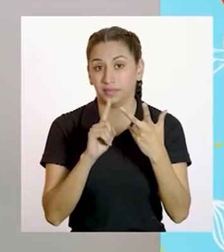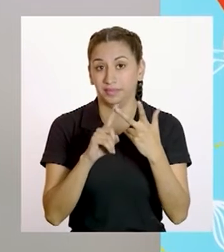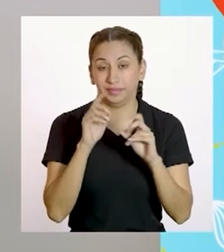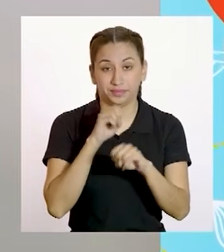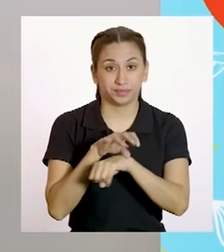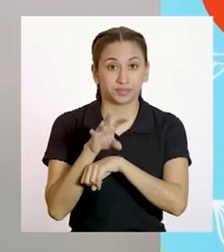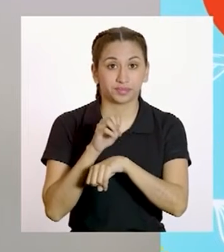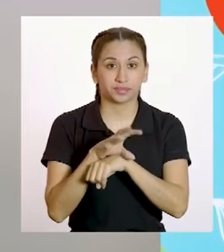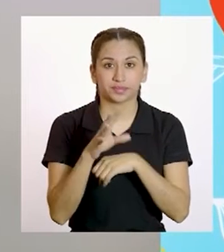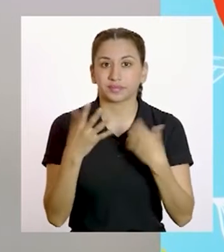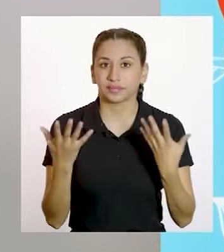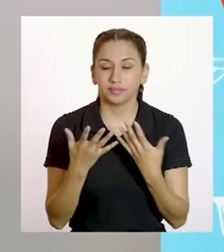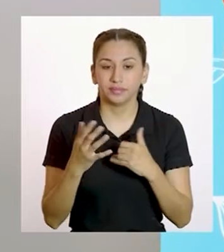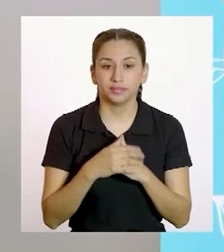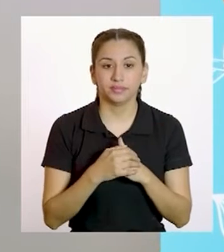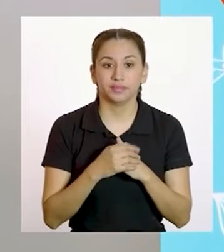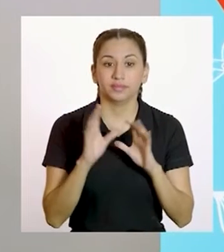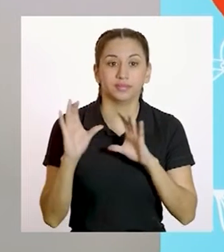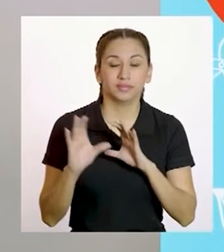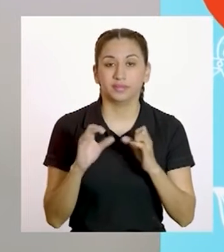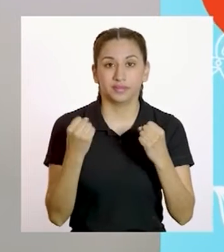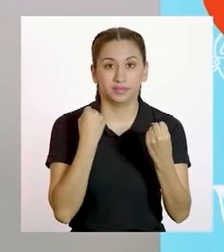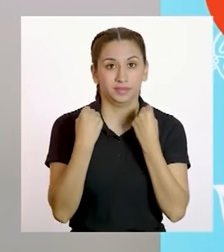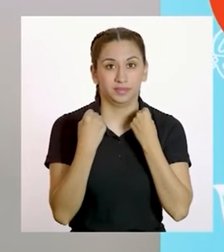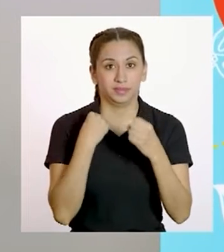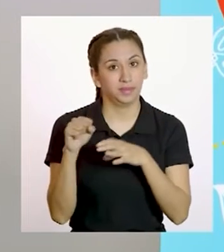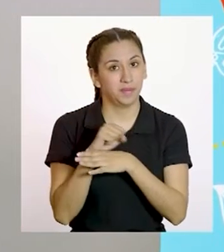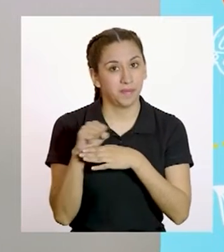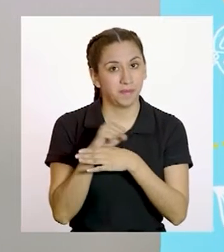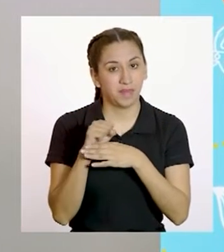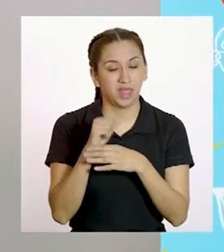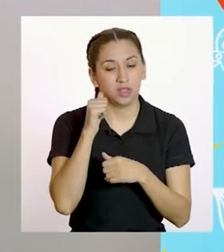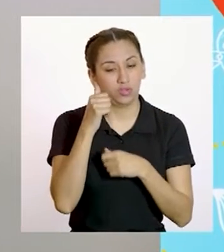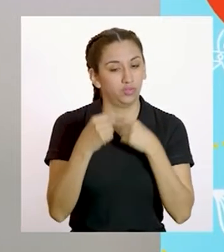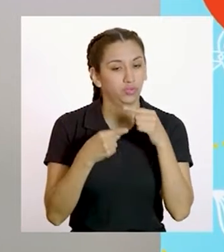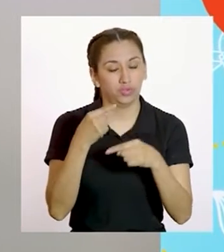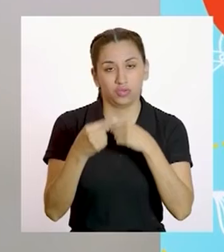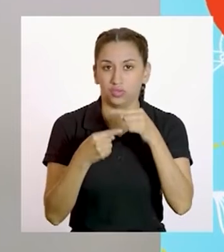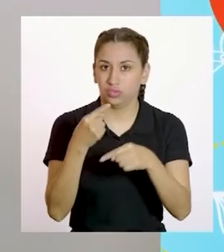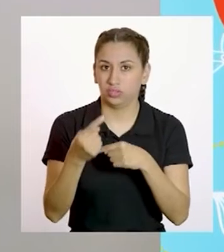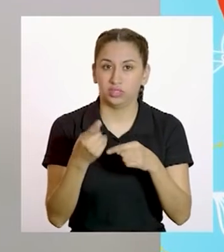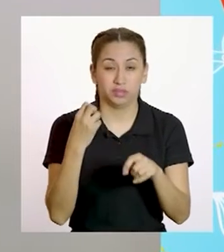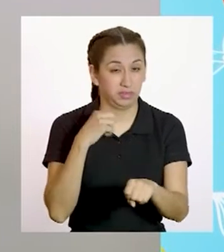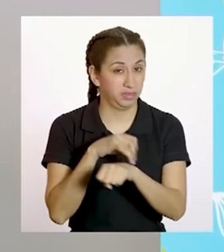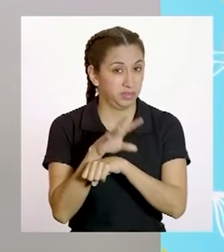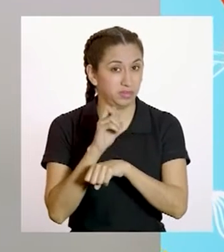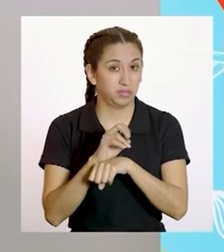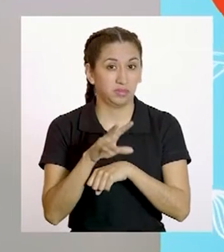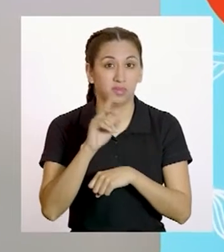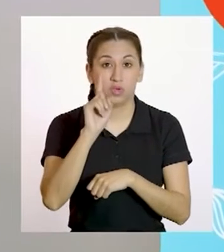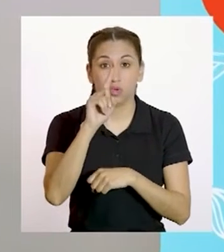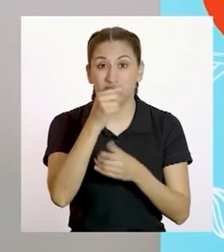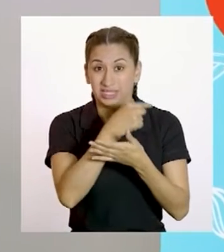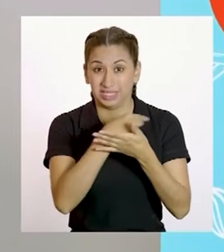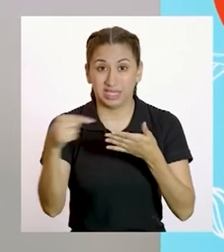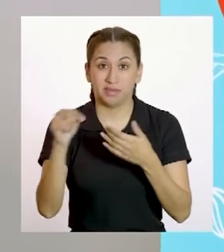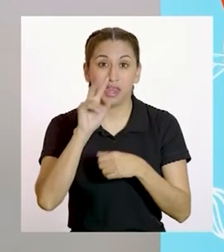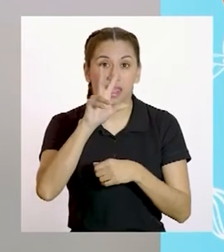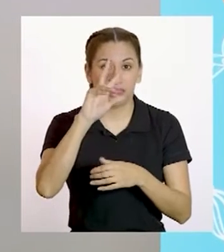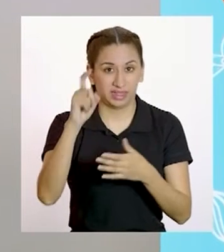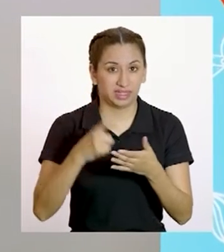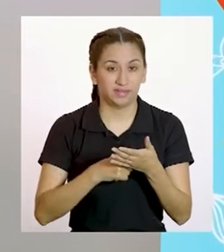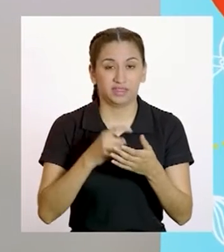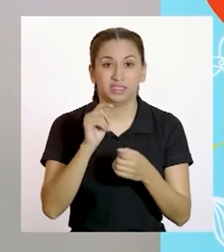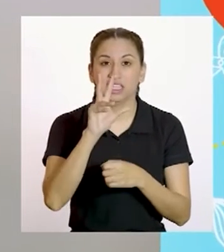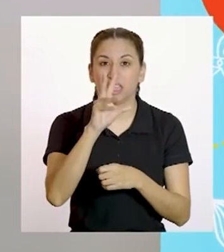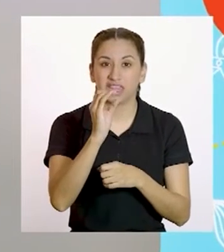Y la tercera recomendación es la de realizar actividades físicas de manera rutinaria, como recomendación 3 veces a la